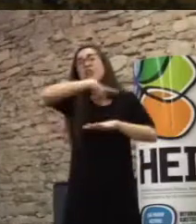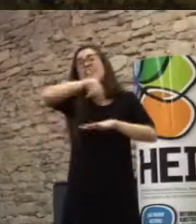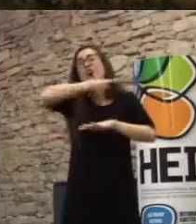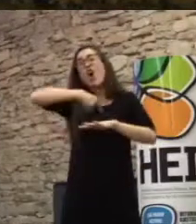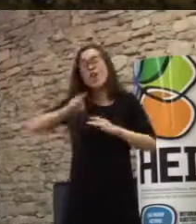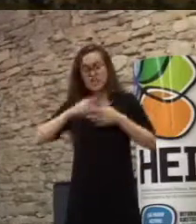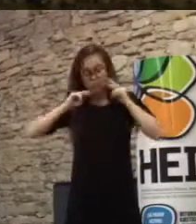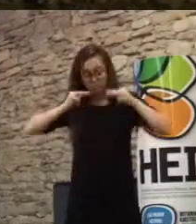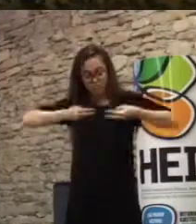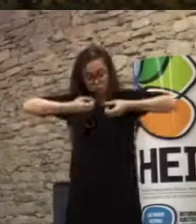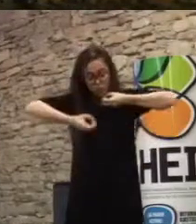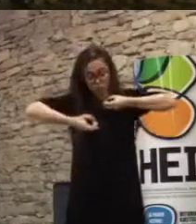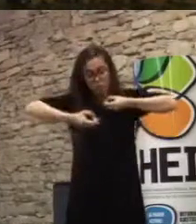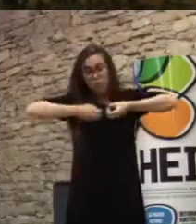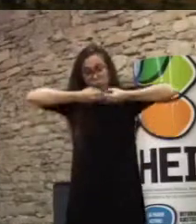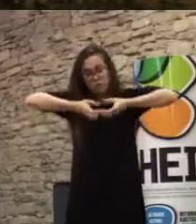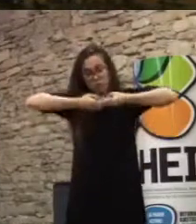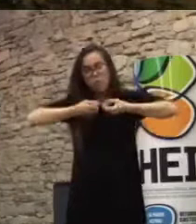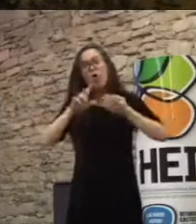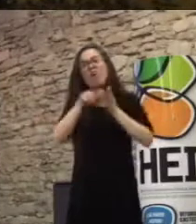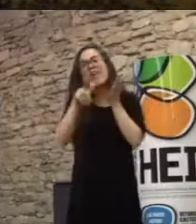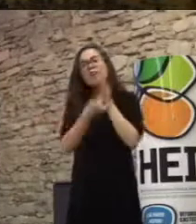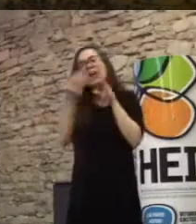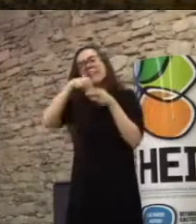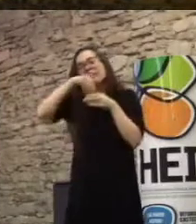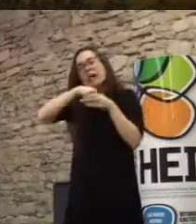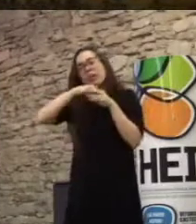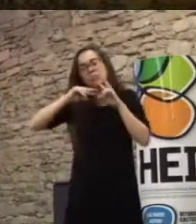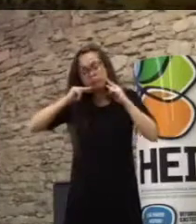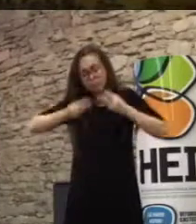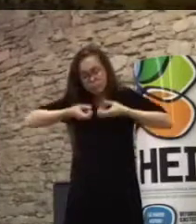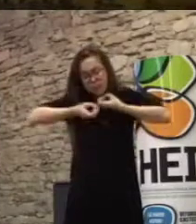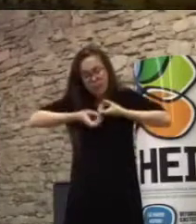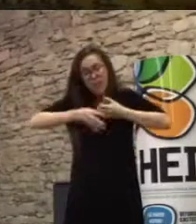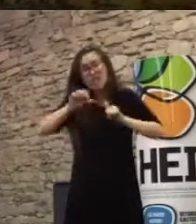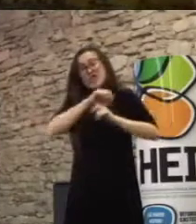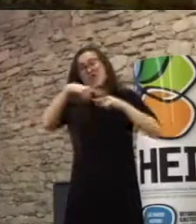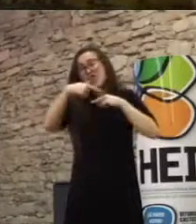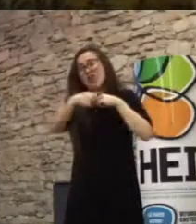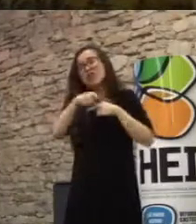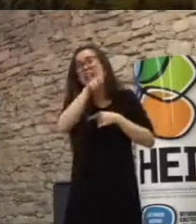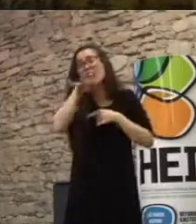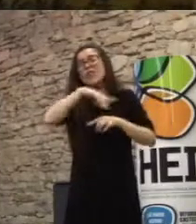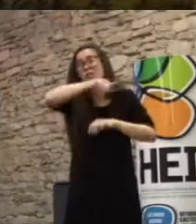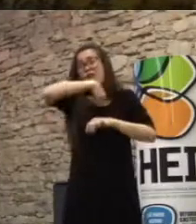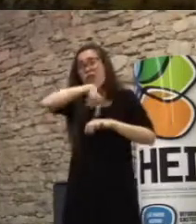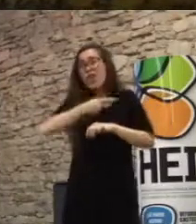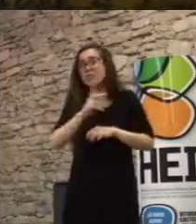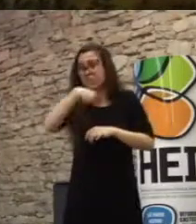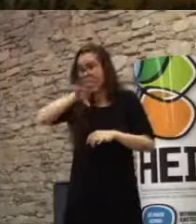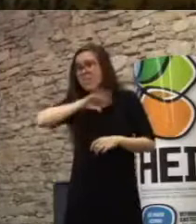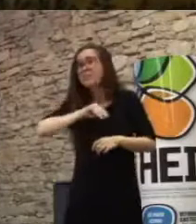mismo vale en lenguaje interno lo que pasa el ser humano consigo mismo cada día más es la idea